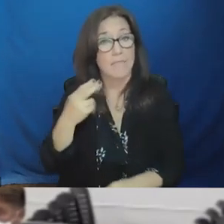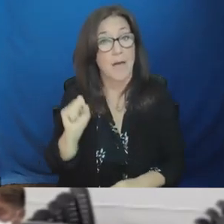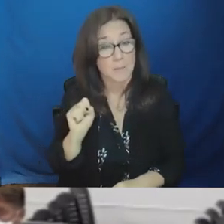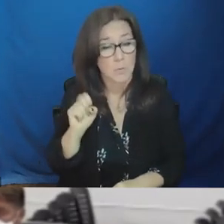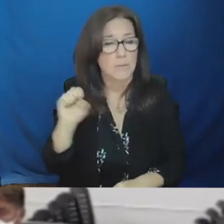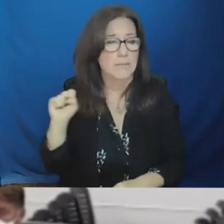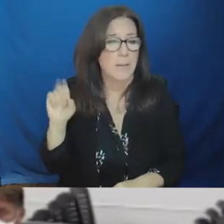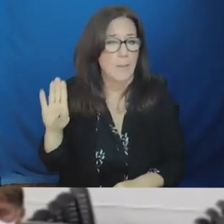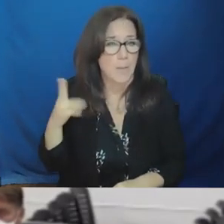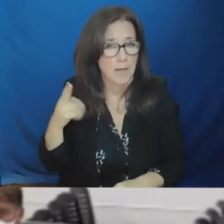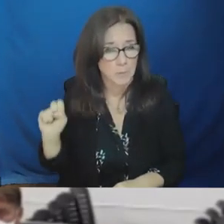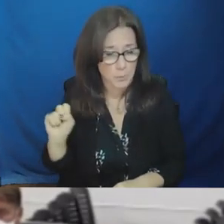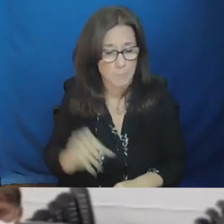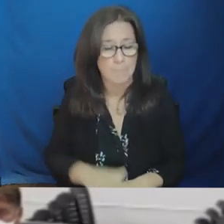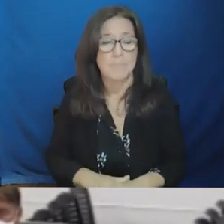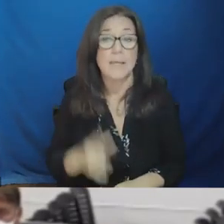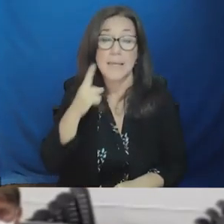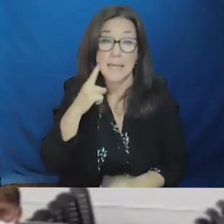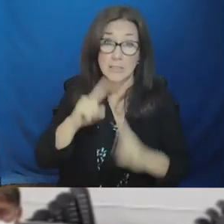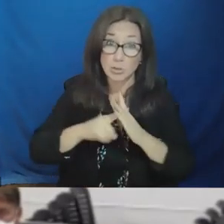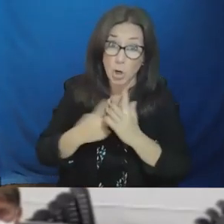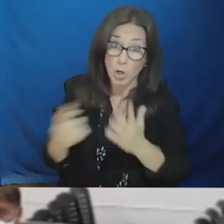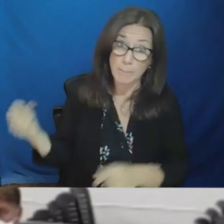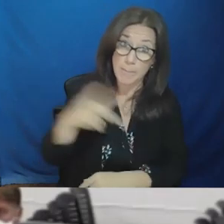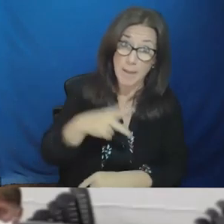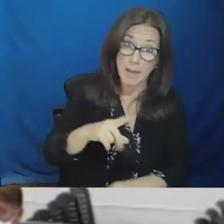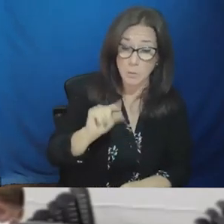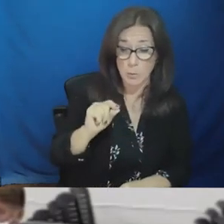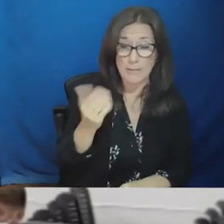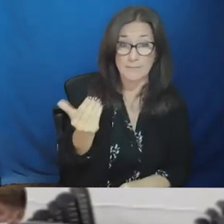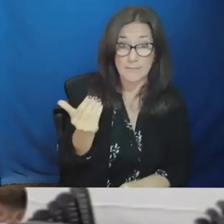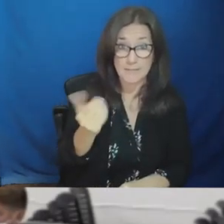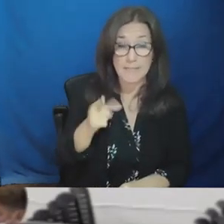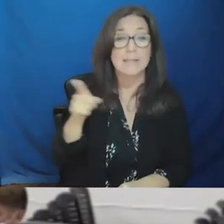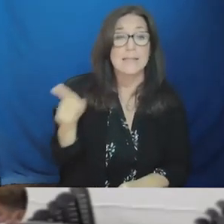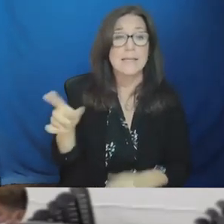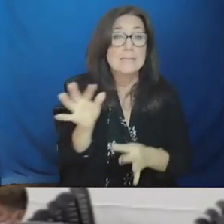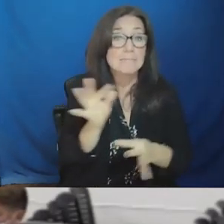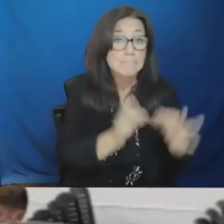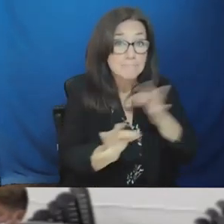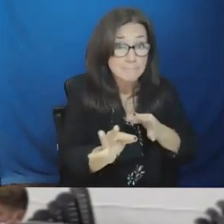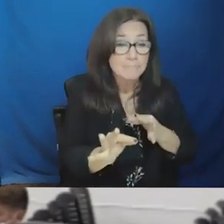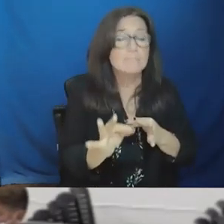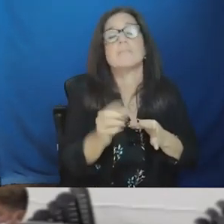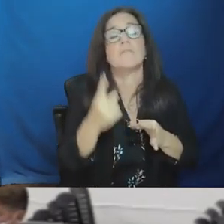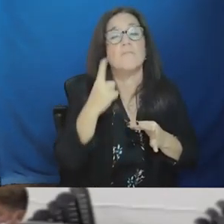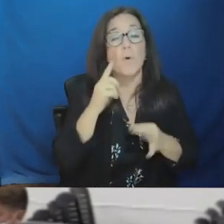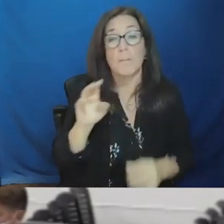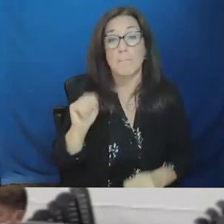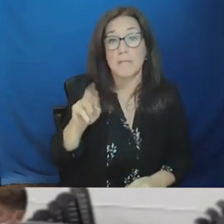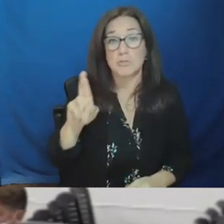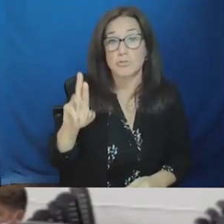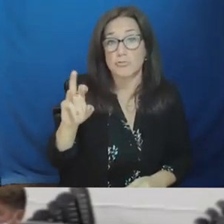hai el regreso a servir nuestro distrito en el 2015 y como ustedes saben